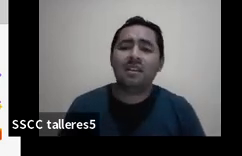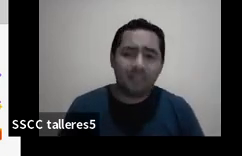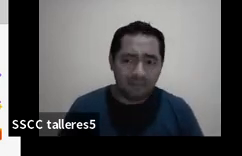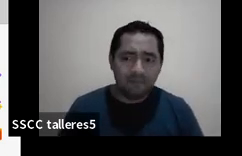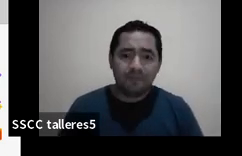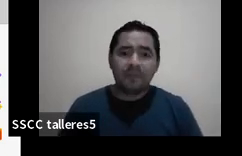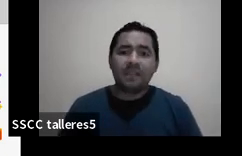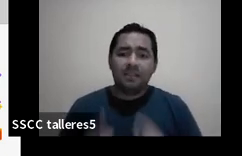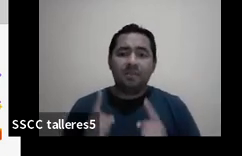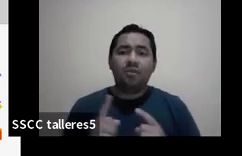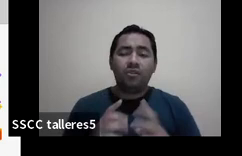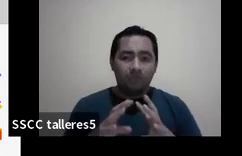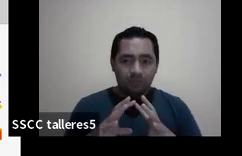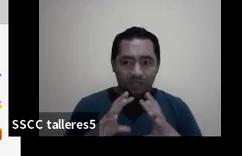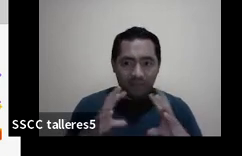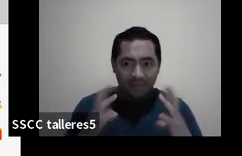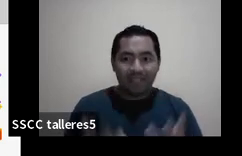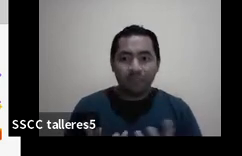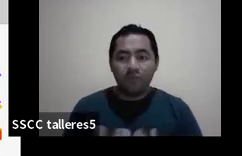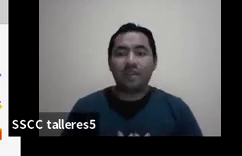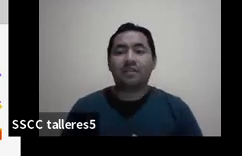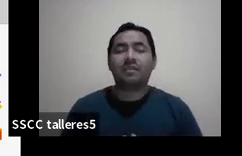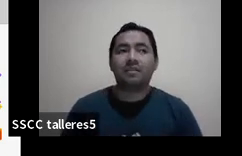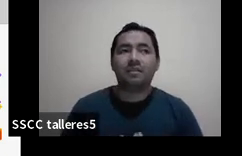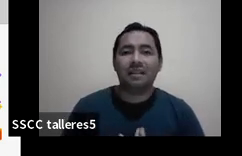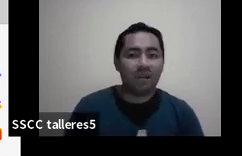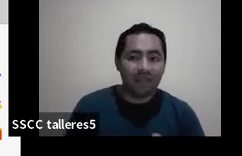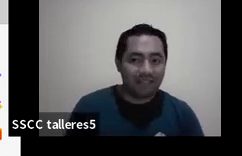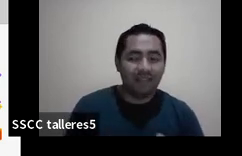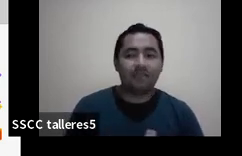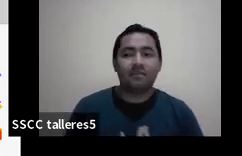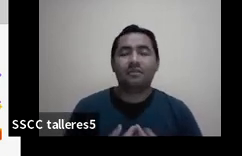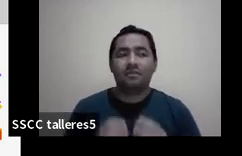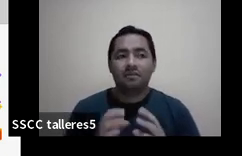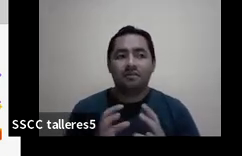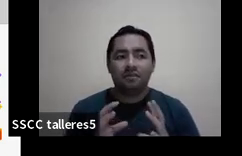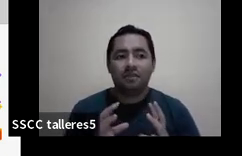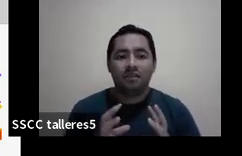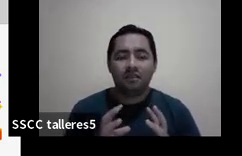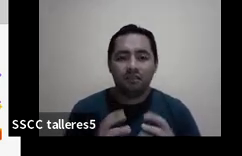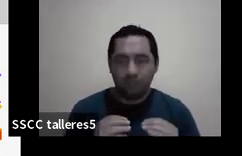ahí, sí. Siempre y cuando, si aprendes muy bien la lengua de señas,